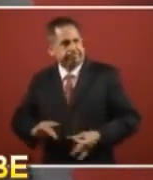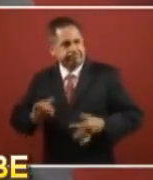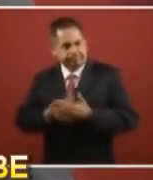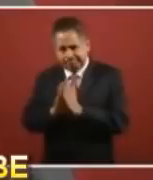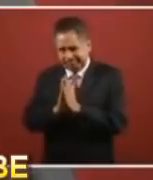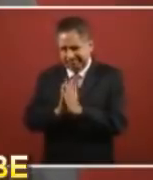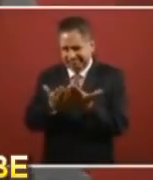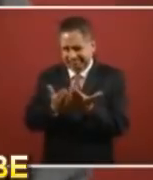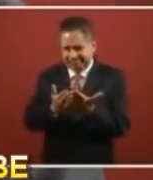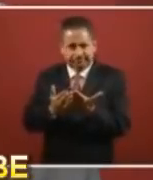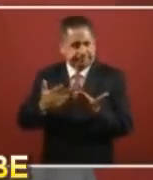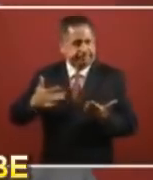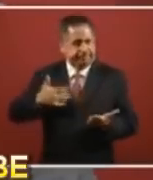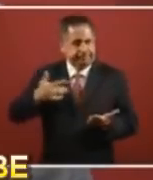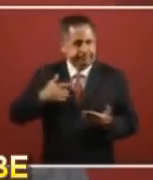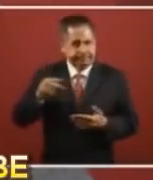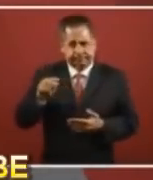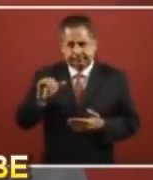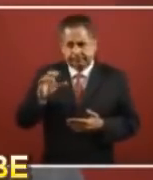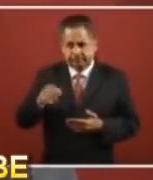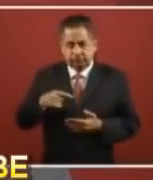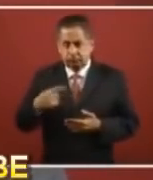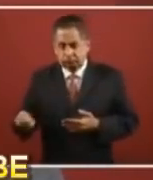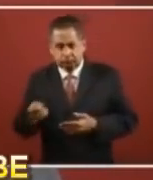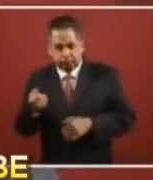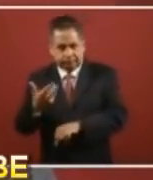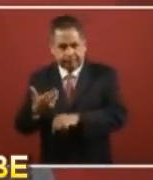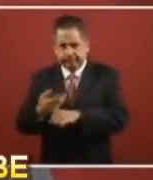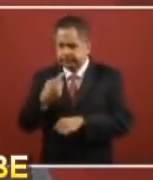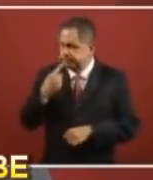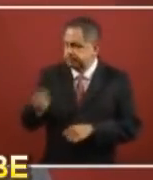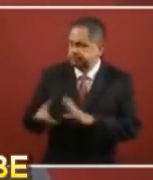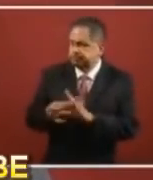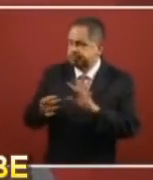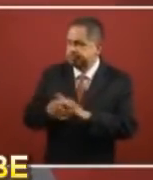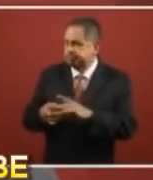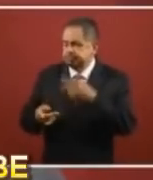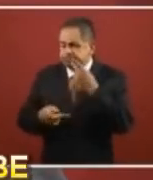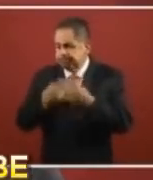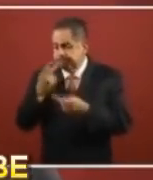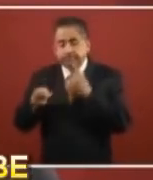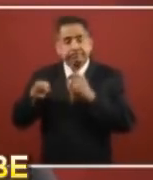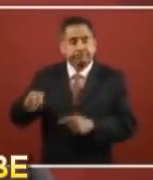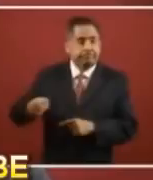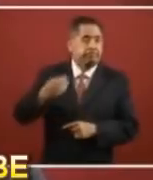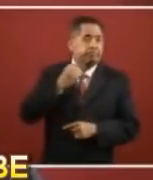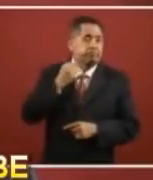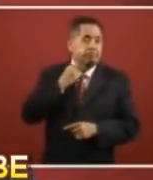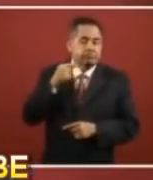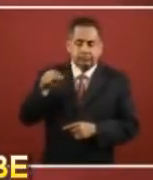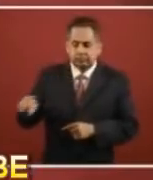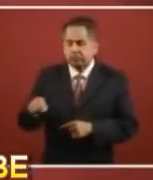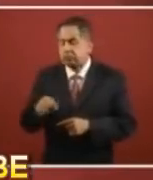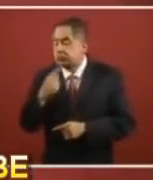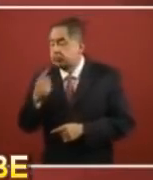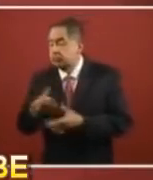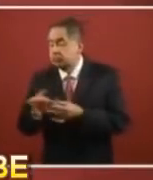le dijo a quien estaba escribiendo, un abogado